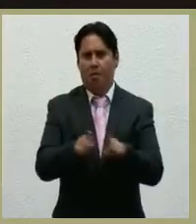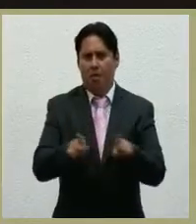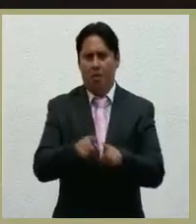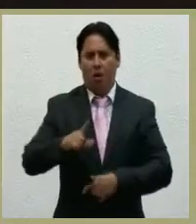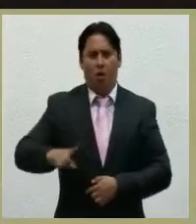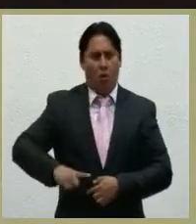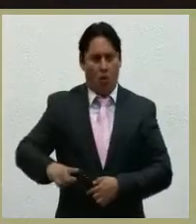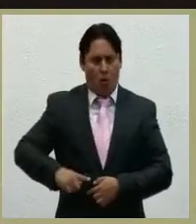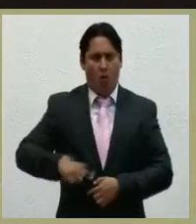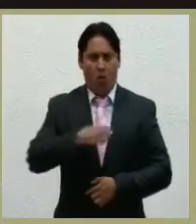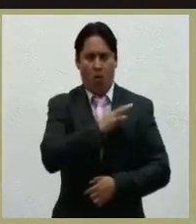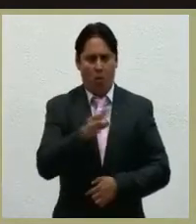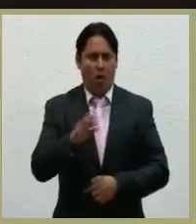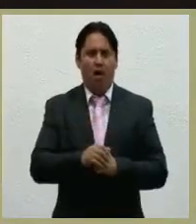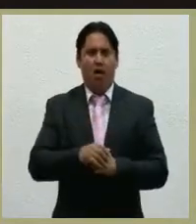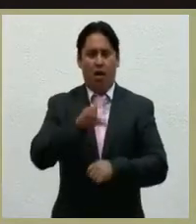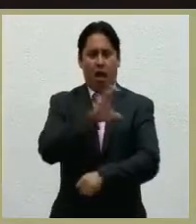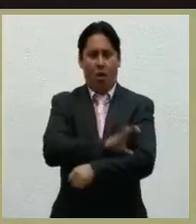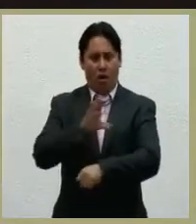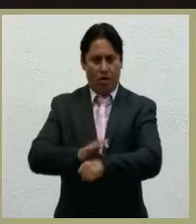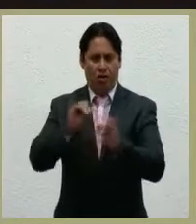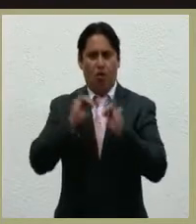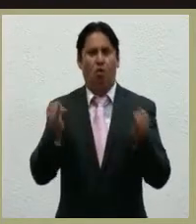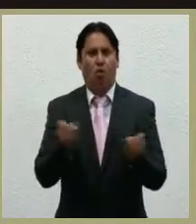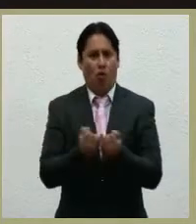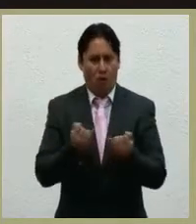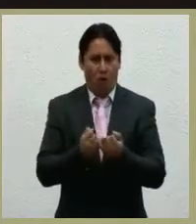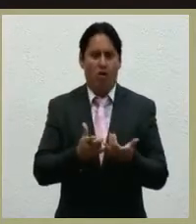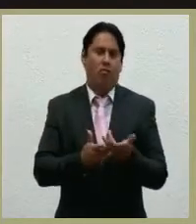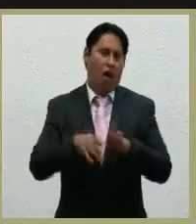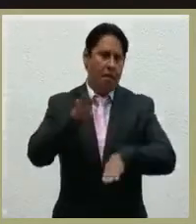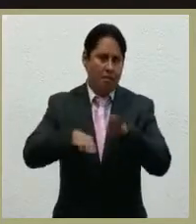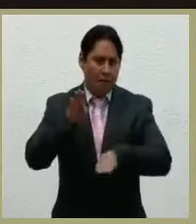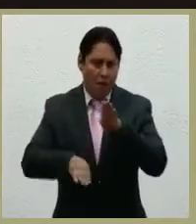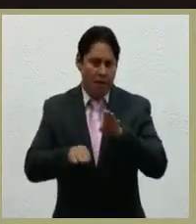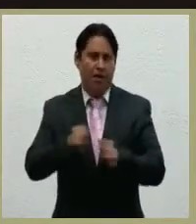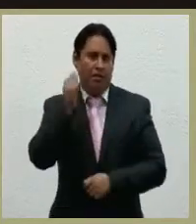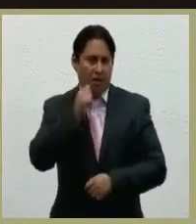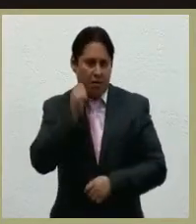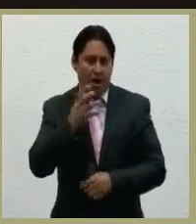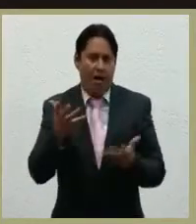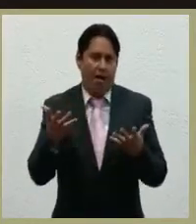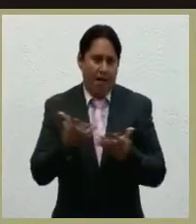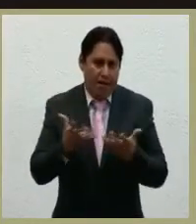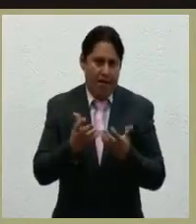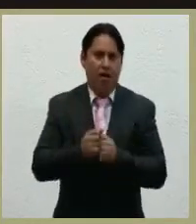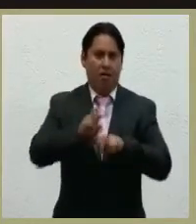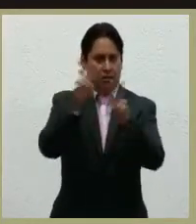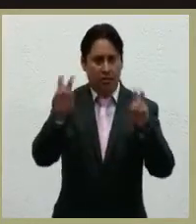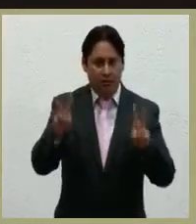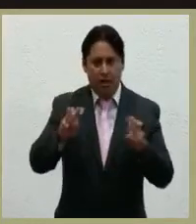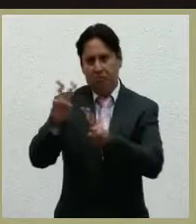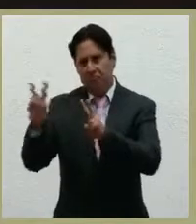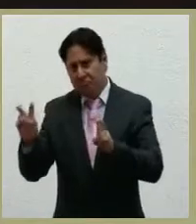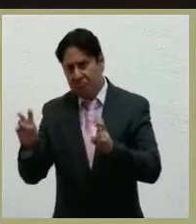Estado o de la Junta de Coordinación Política, pero en tales casos se ocupará exclusivamente del asunto o asuntos para los